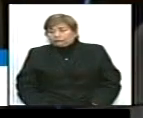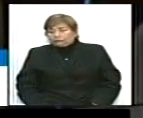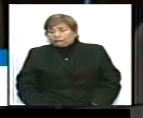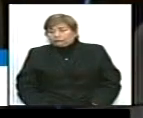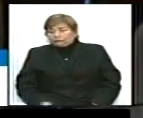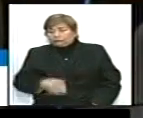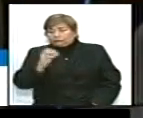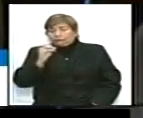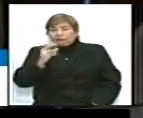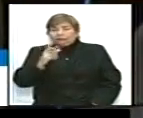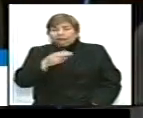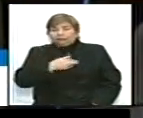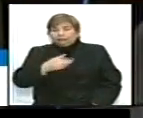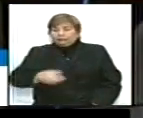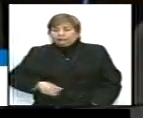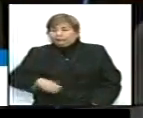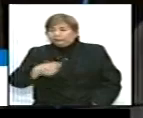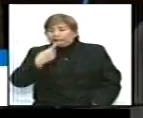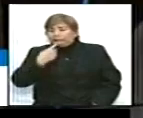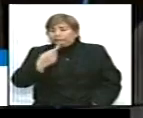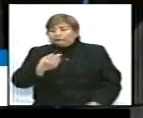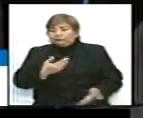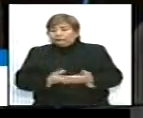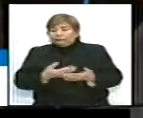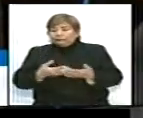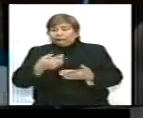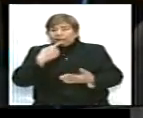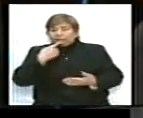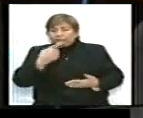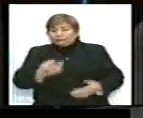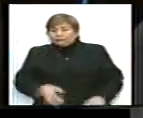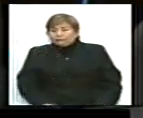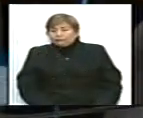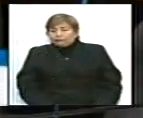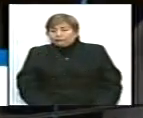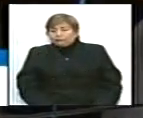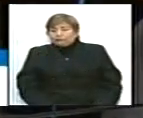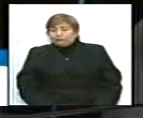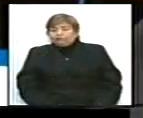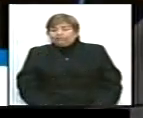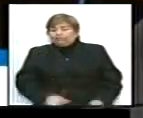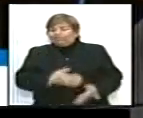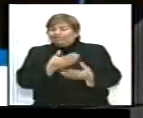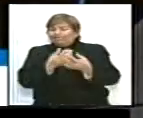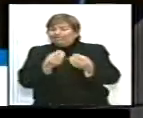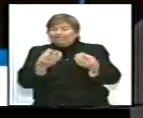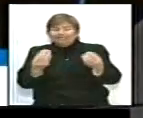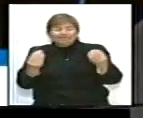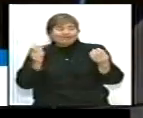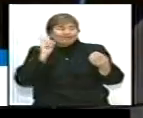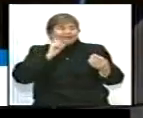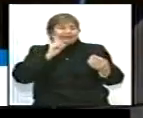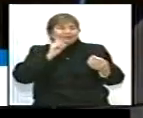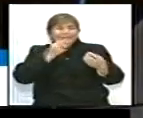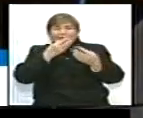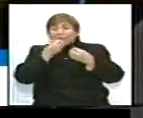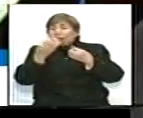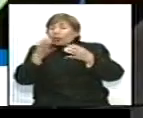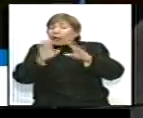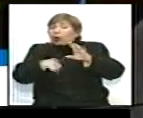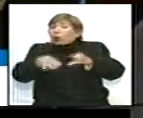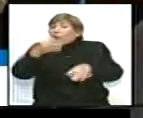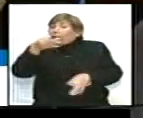Ok, presidente. Y por lo demás tenemos que decir, presidente, que hay entre tantas mentiras, acá se ha dicho algunas